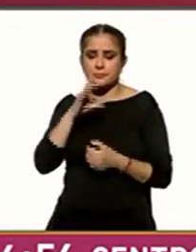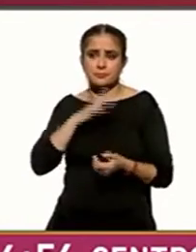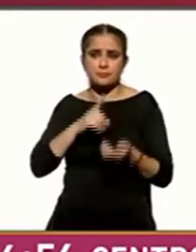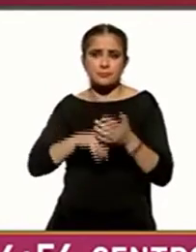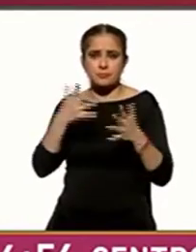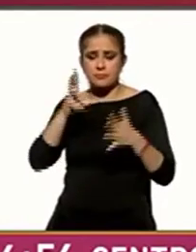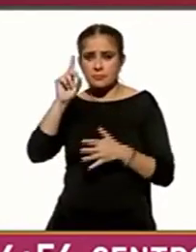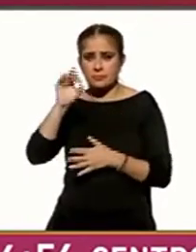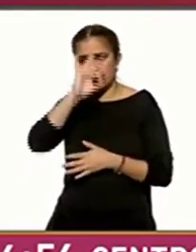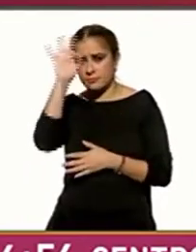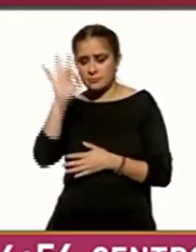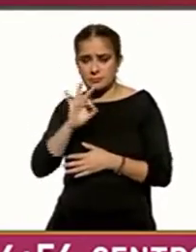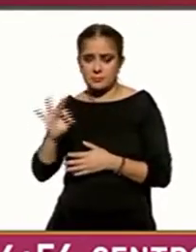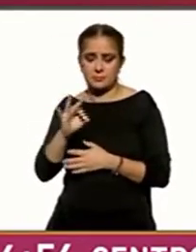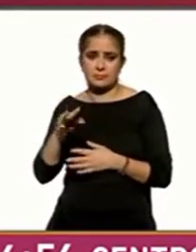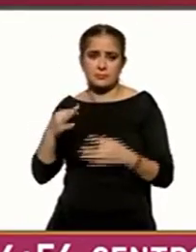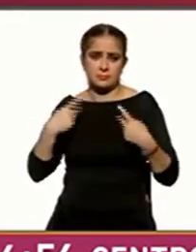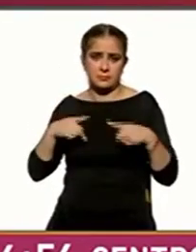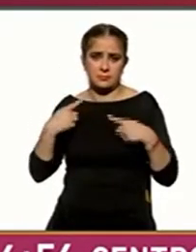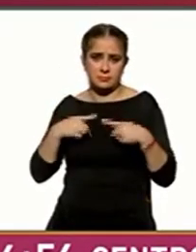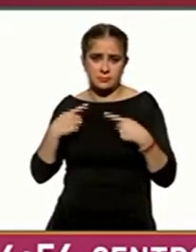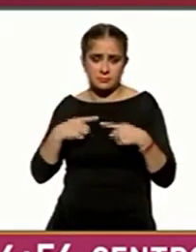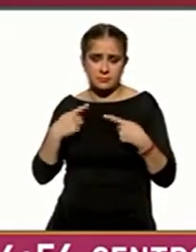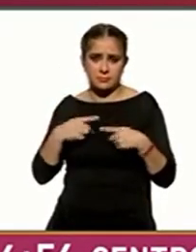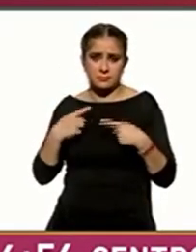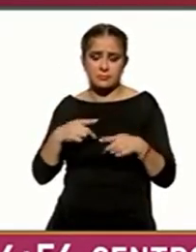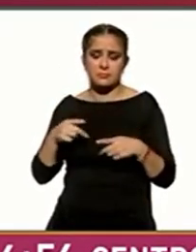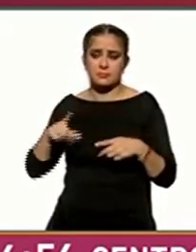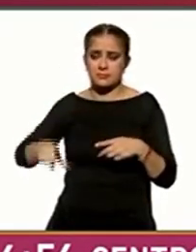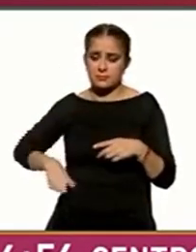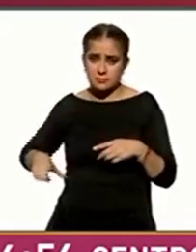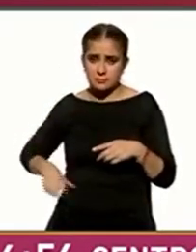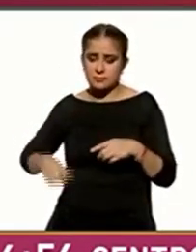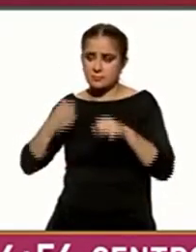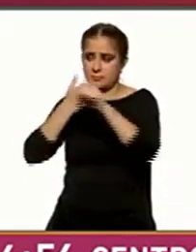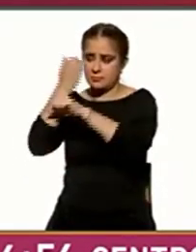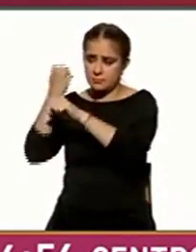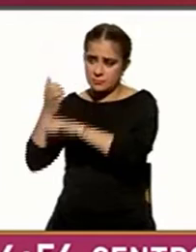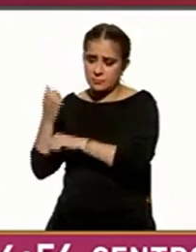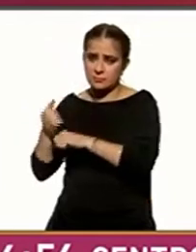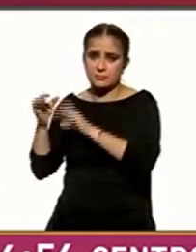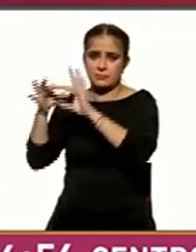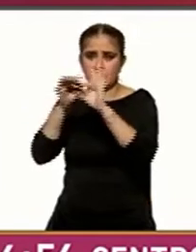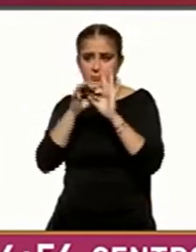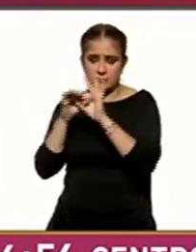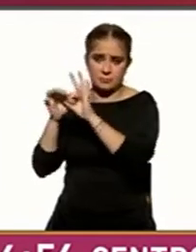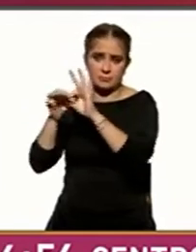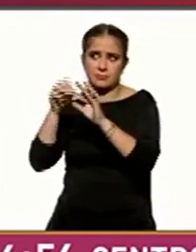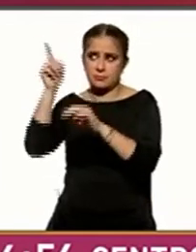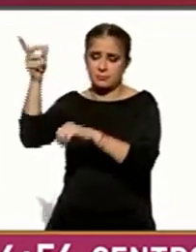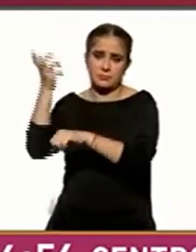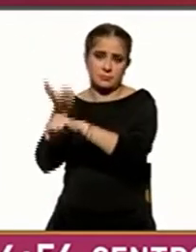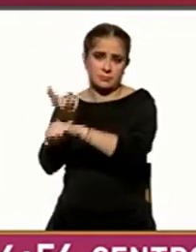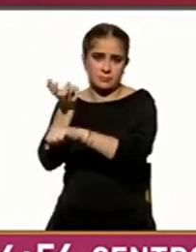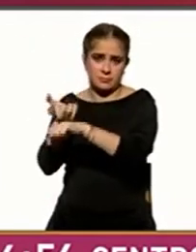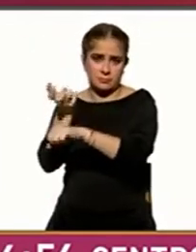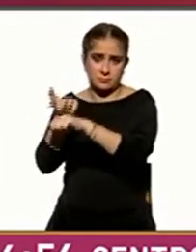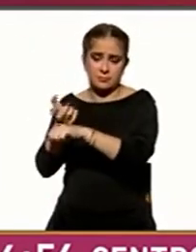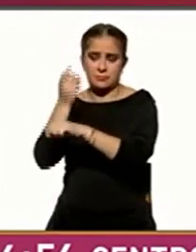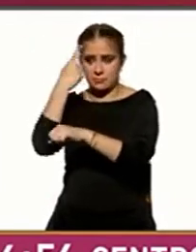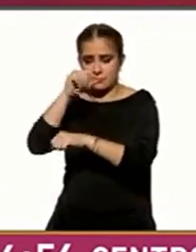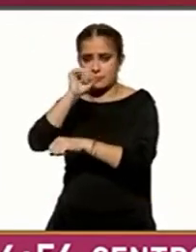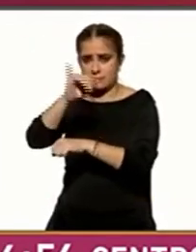una tercera parte de gobiernos estatales se hayan unido en Estados Unidos a esta